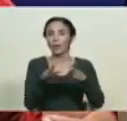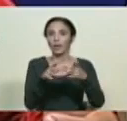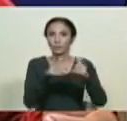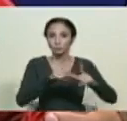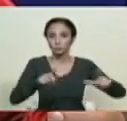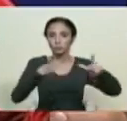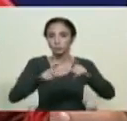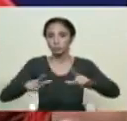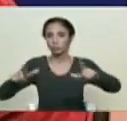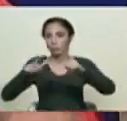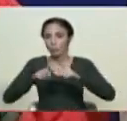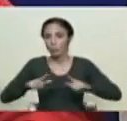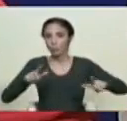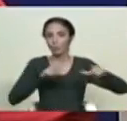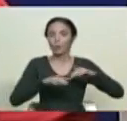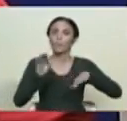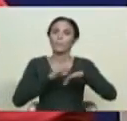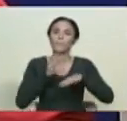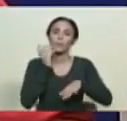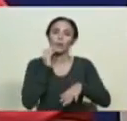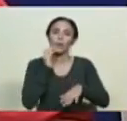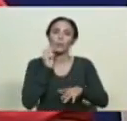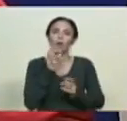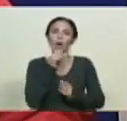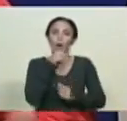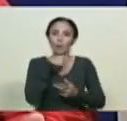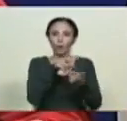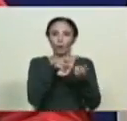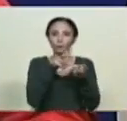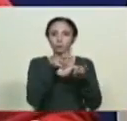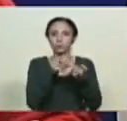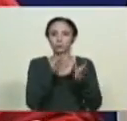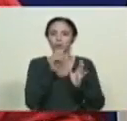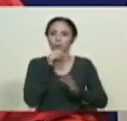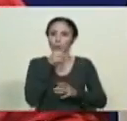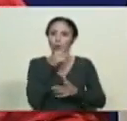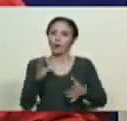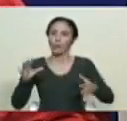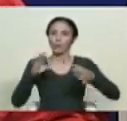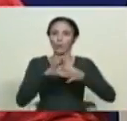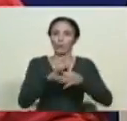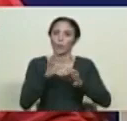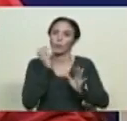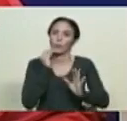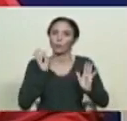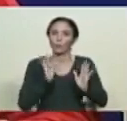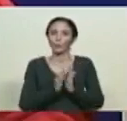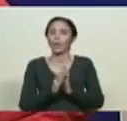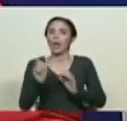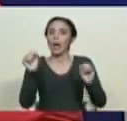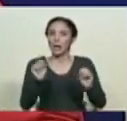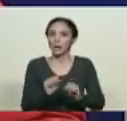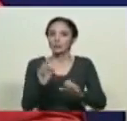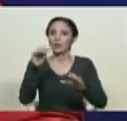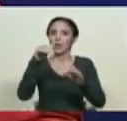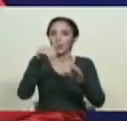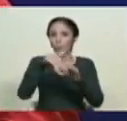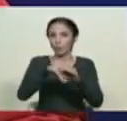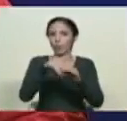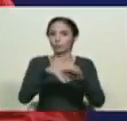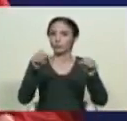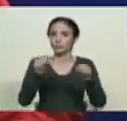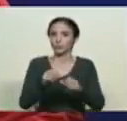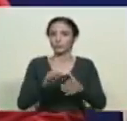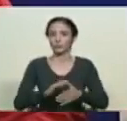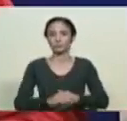ahí, por ejemplo, las pensiones, que están enlazadas, tú ves que la gente va a votar. ¿Por qué? Porque creen en el carnet de la patria. Un